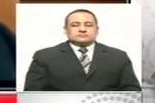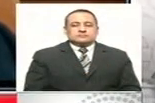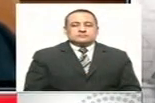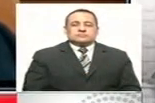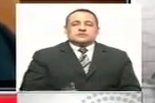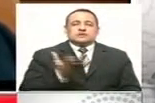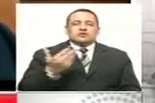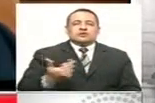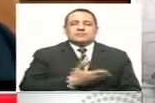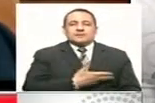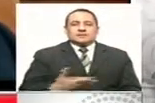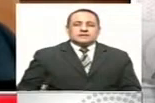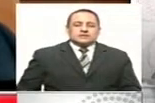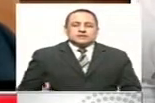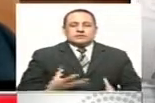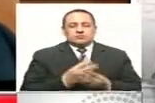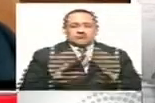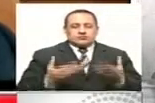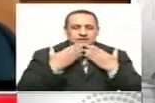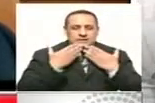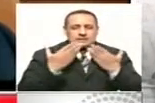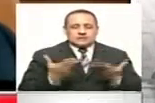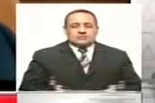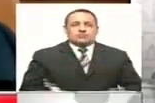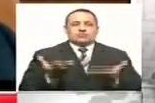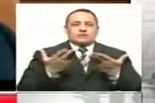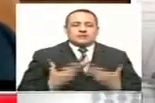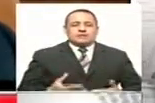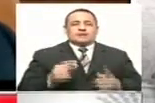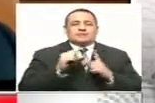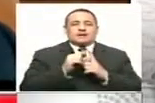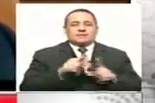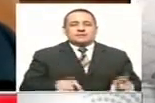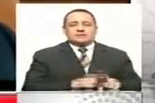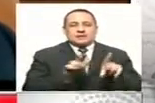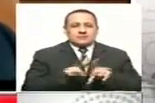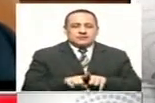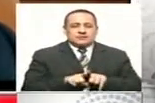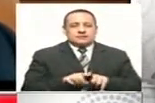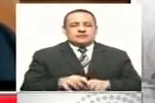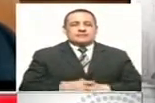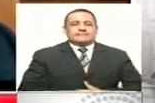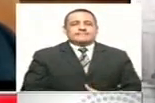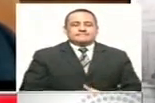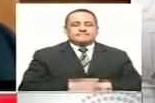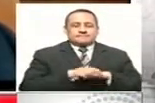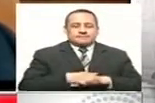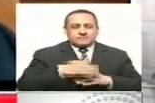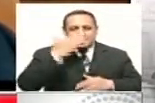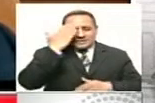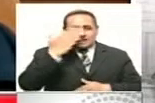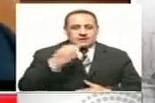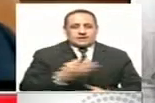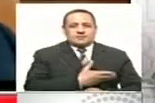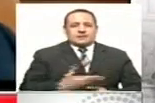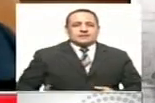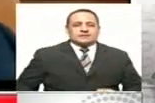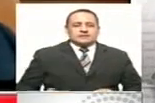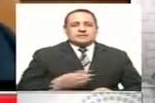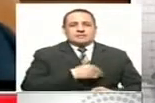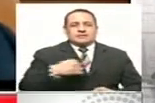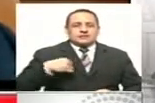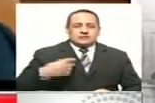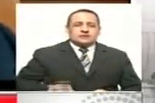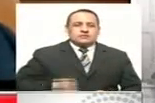Señor presidente, muchísimas gracias por otorgarme la palabra y asimismo saludo a la presidenta del Consejo